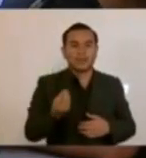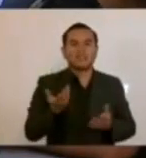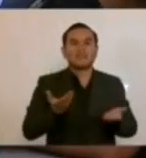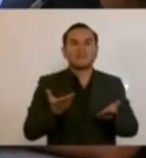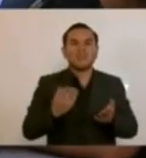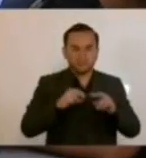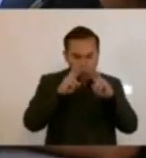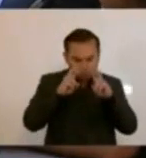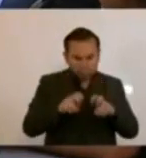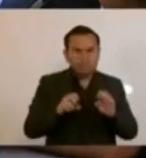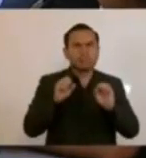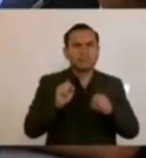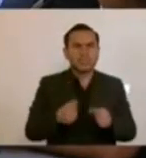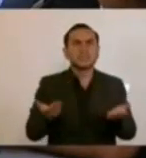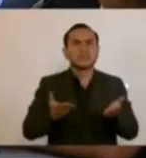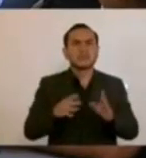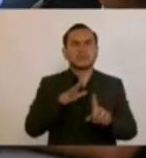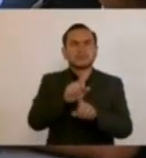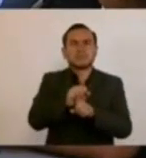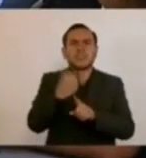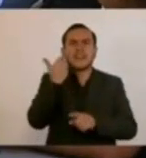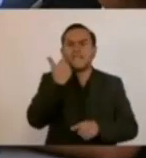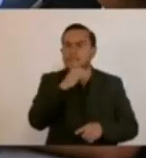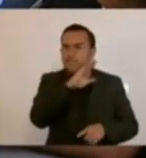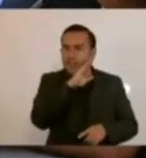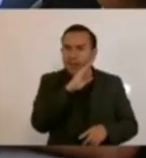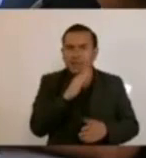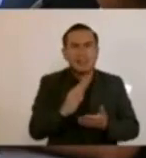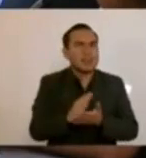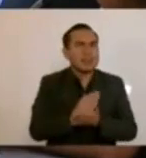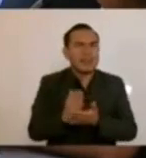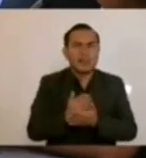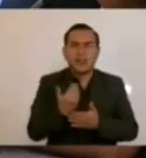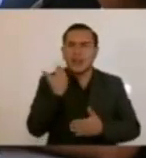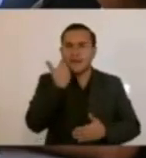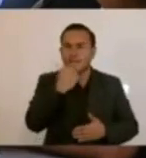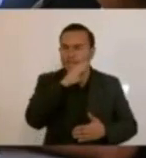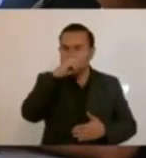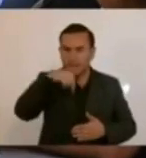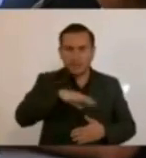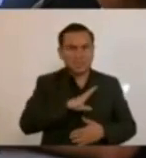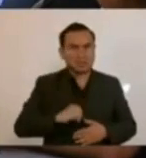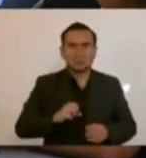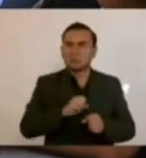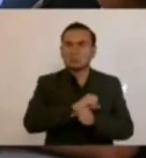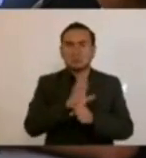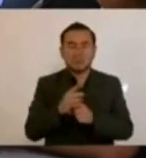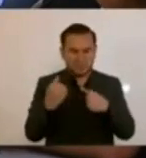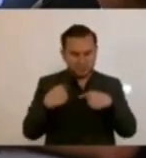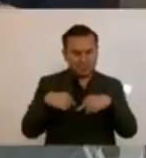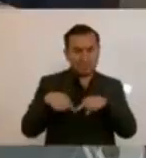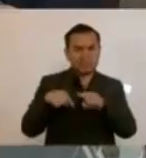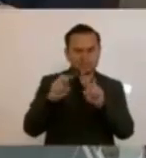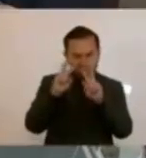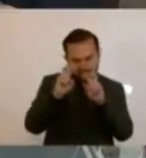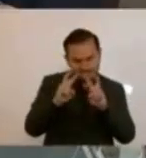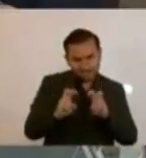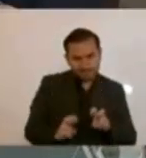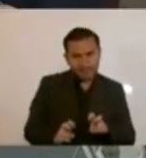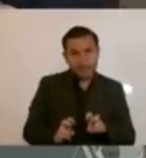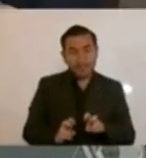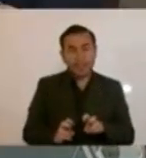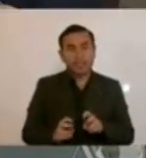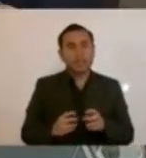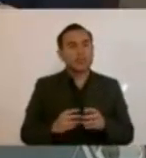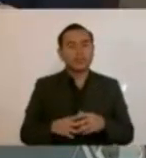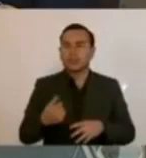en este momento, así se está haciendo y no hay pacientes que han aparecido. El seguimiento epidemiológico que se ha hecho ha sido constante